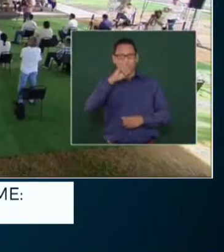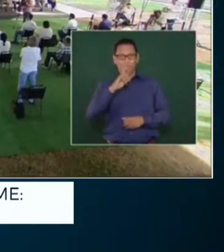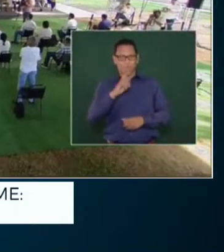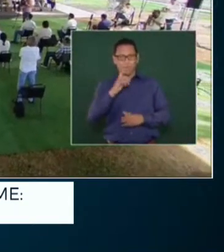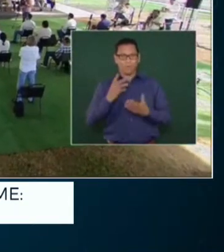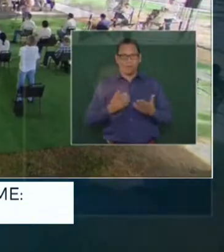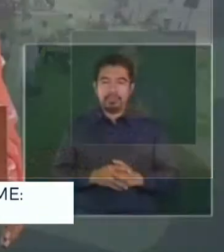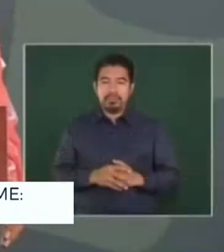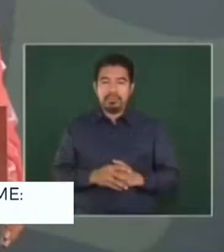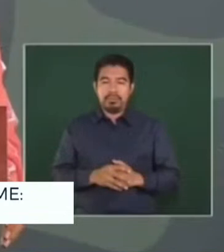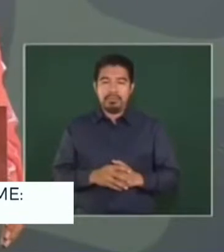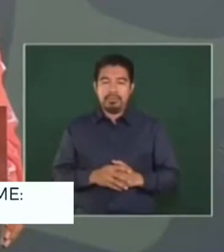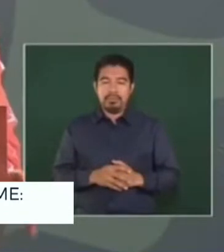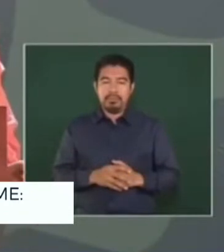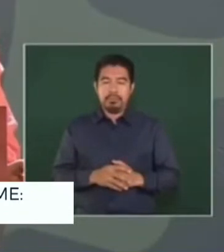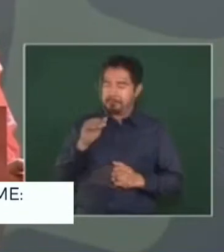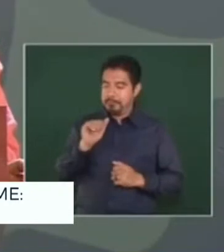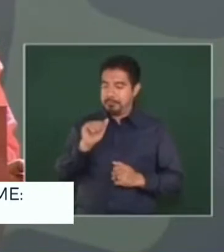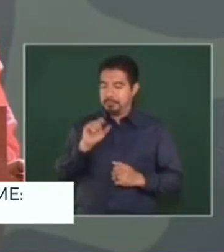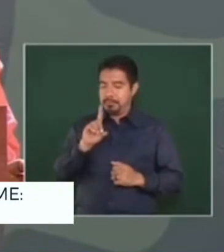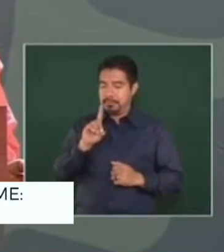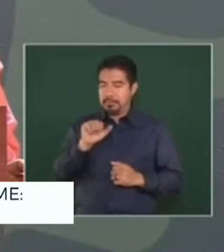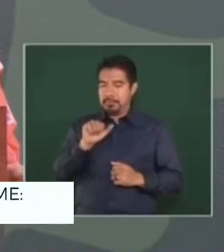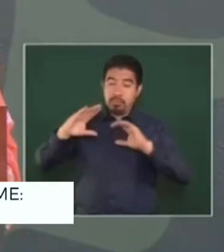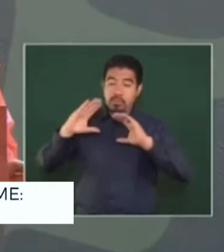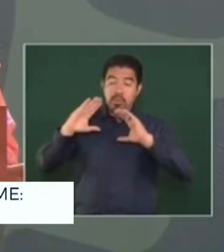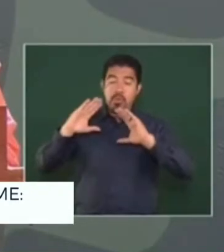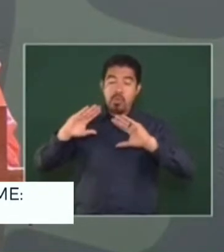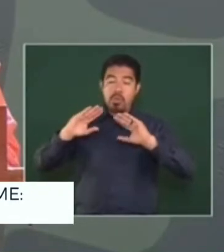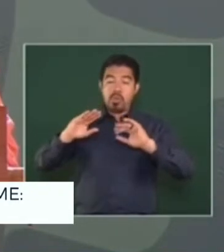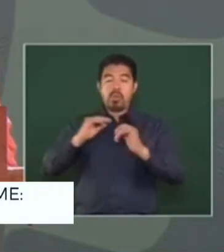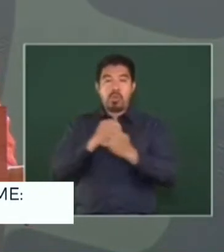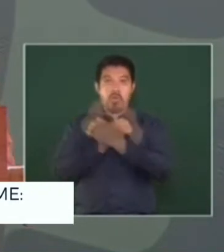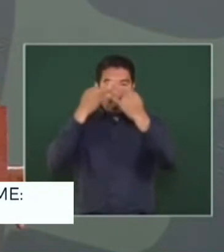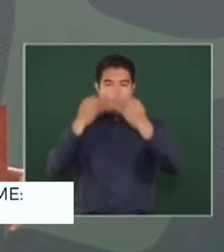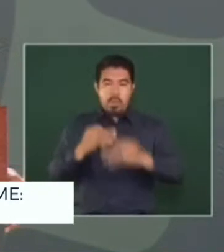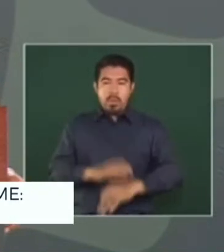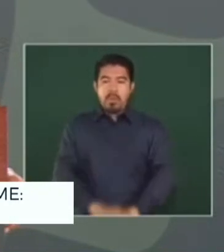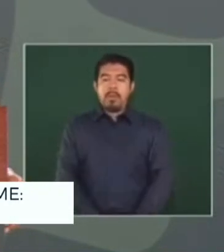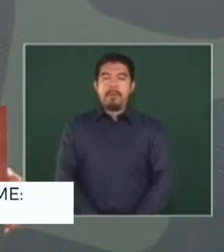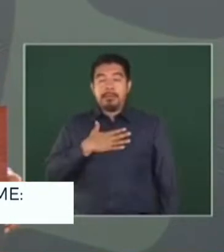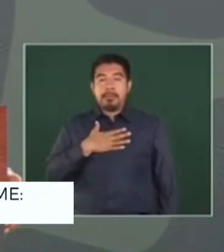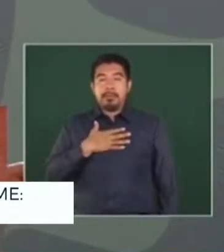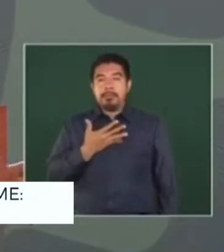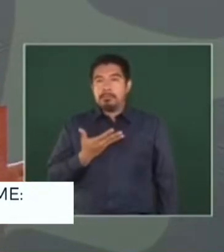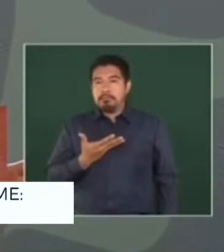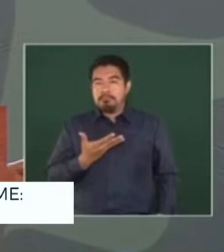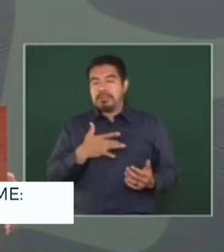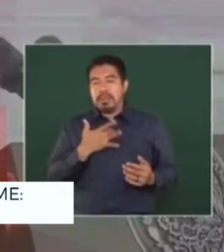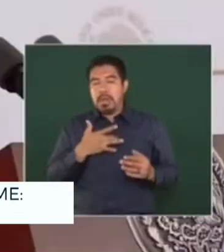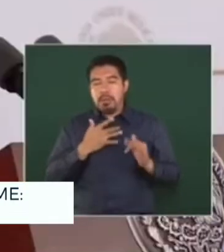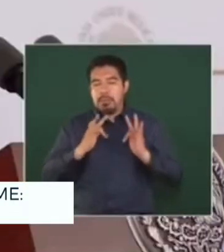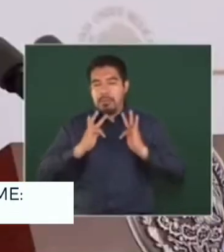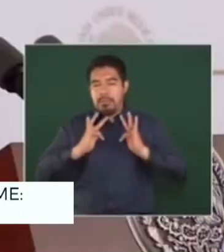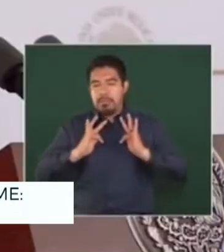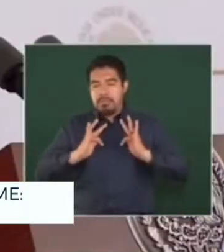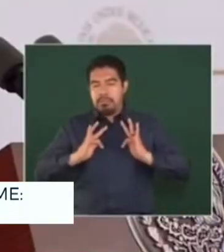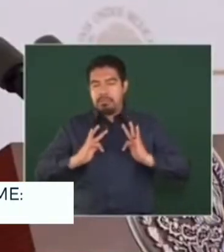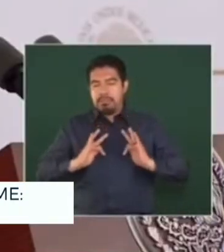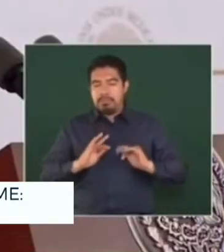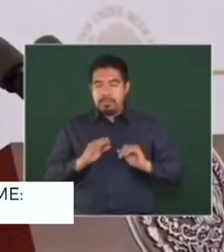palabras. Adán es muy competente. Yo tengo la tranquilidad que los